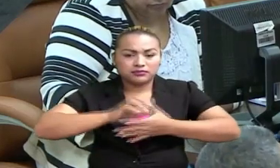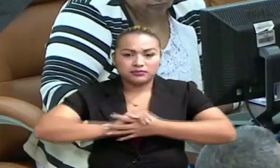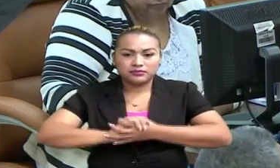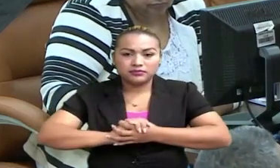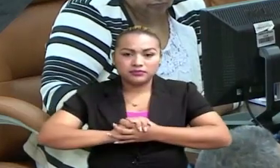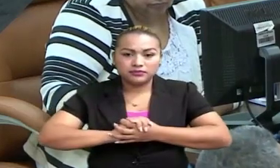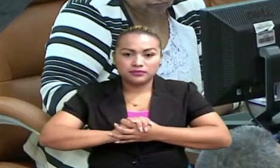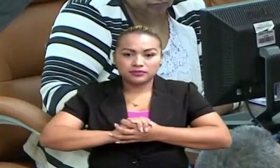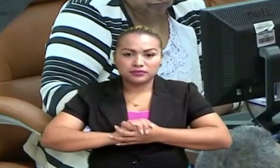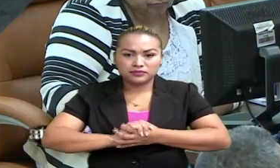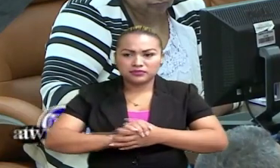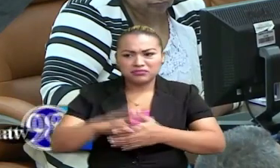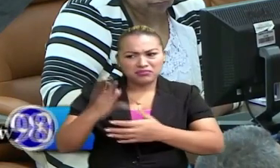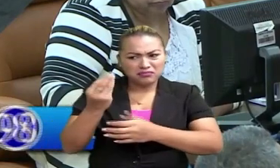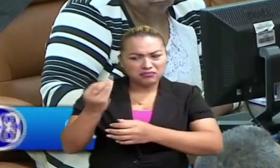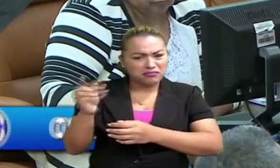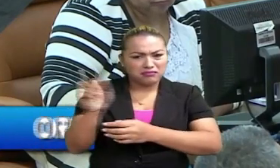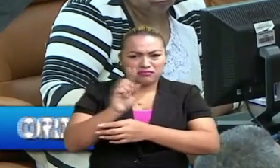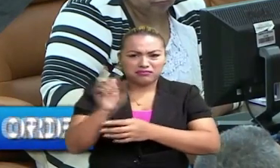sin tapujo, sin ambaje.